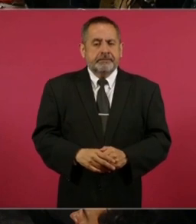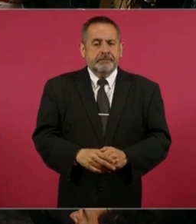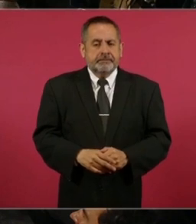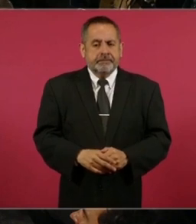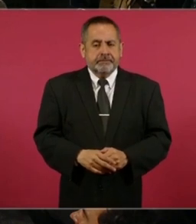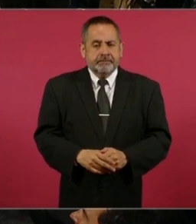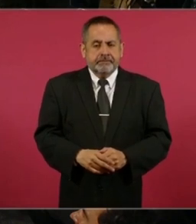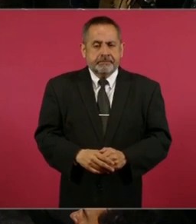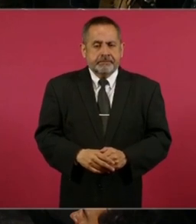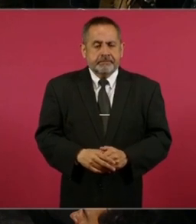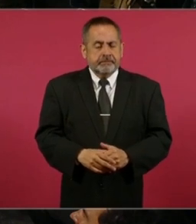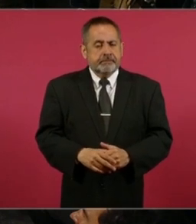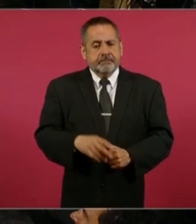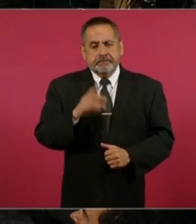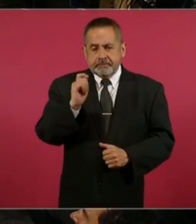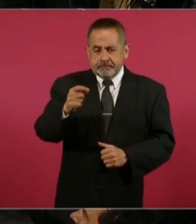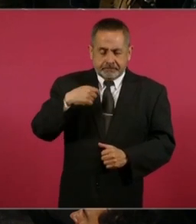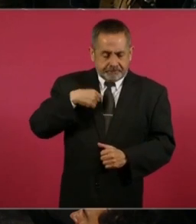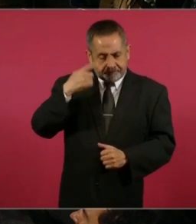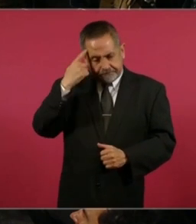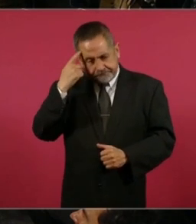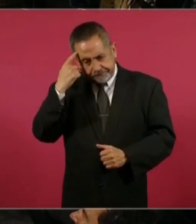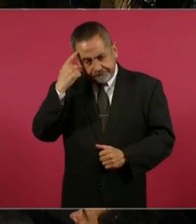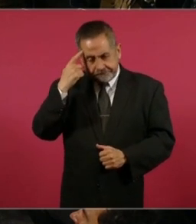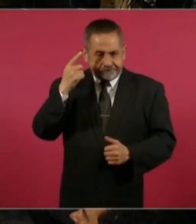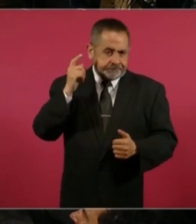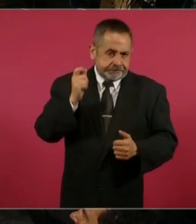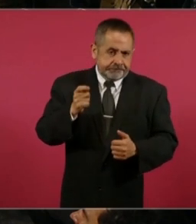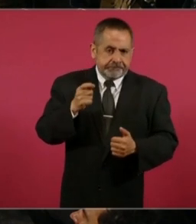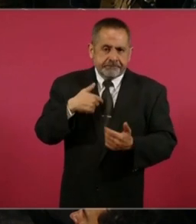eh yo tengo que proponer